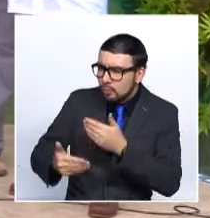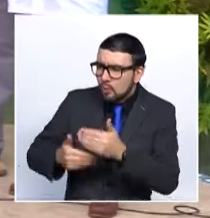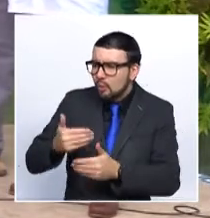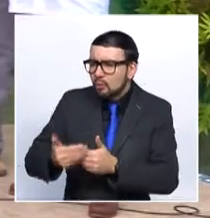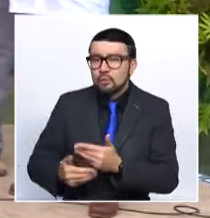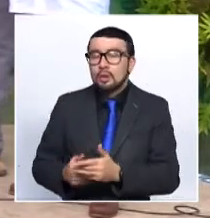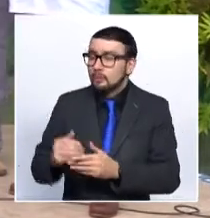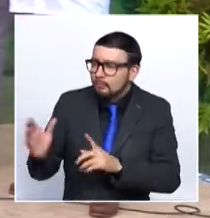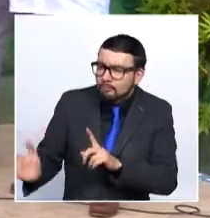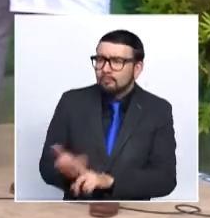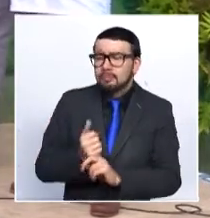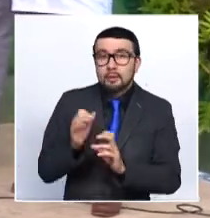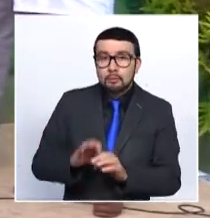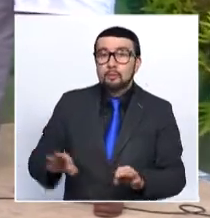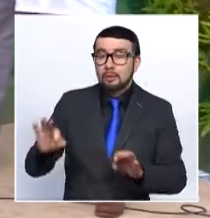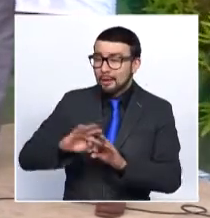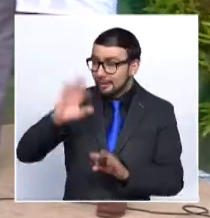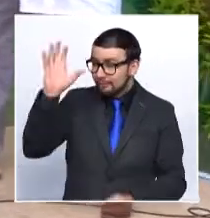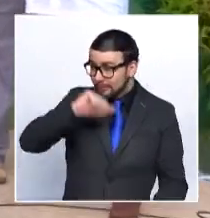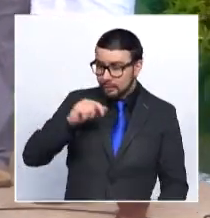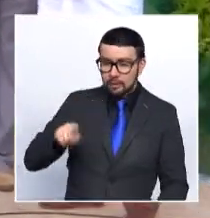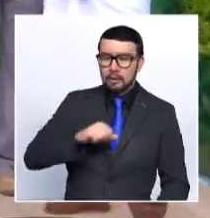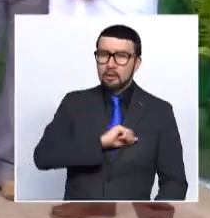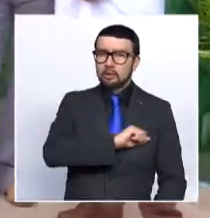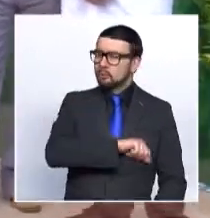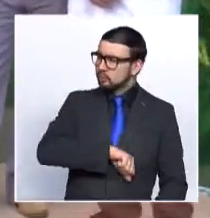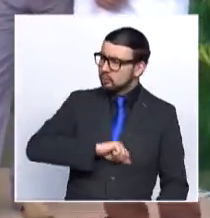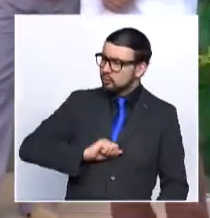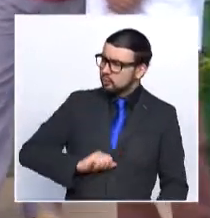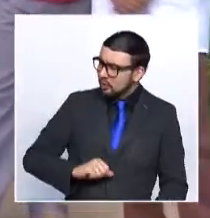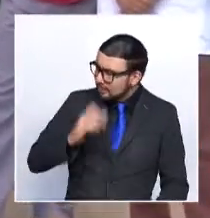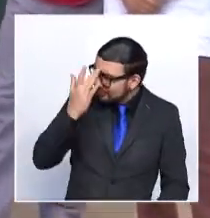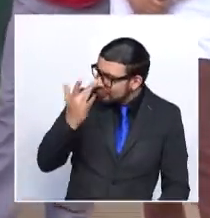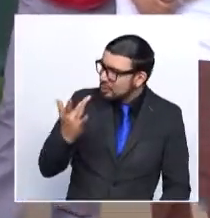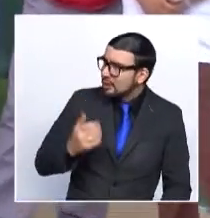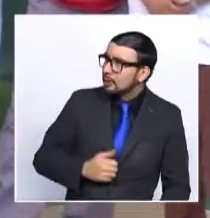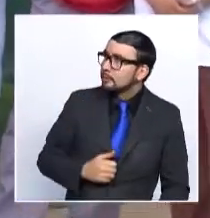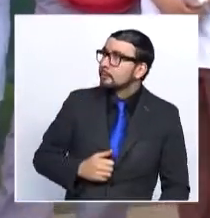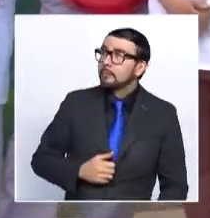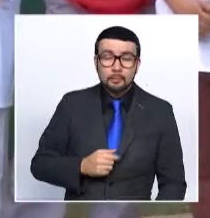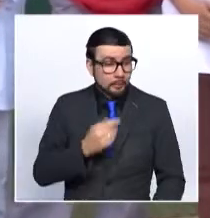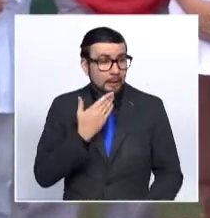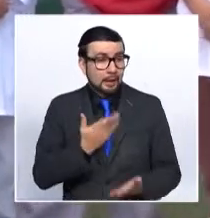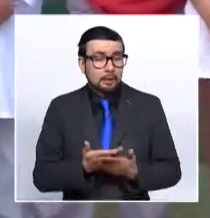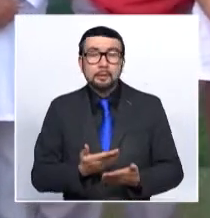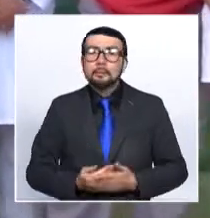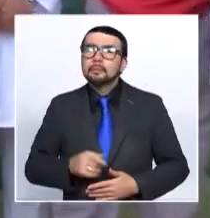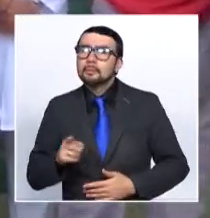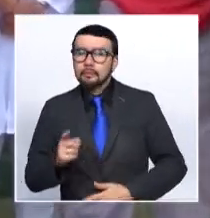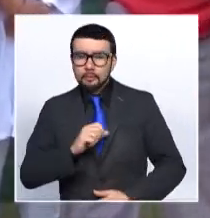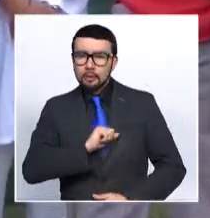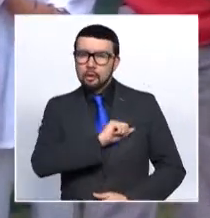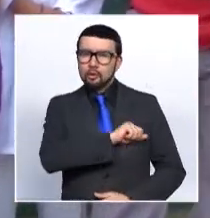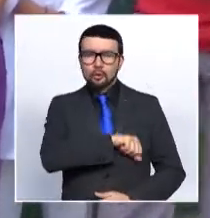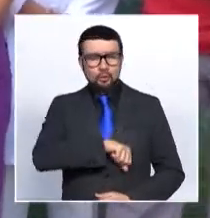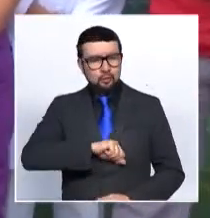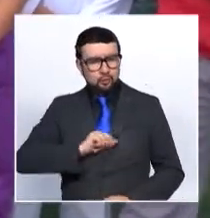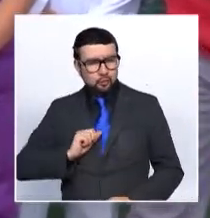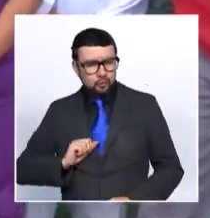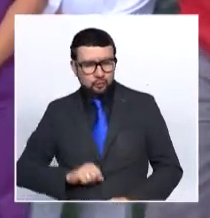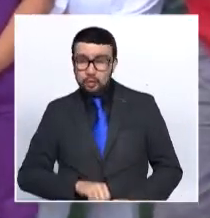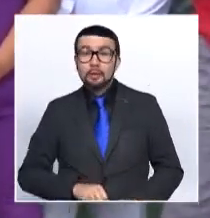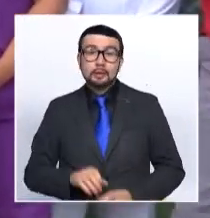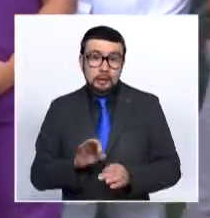ecografía? Bueno, muchas gracias, doctor Jorge Enrique. La ecografía es un método diagnóstico, digamos, de